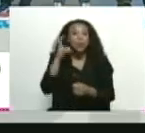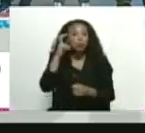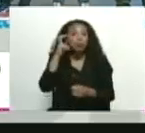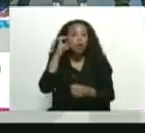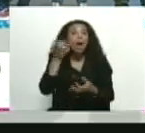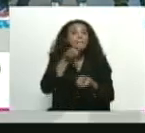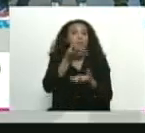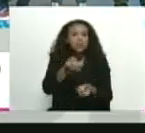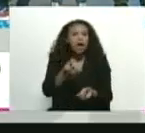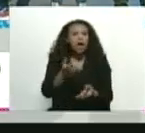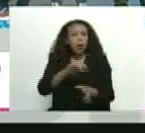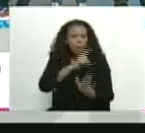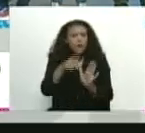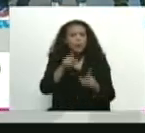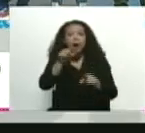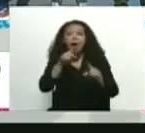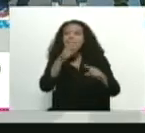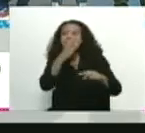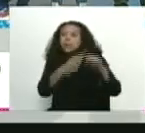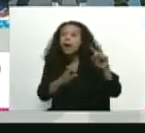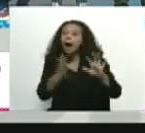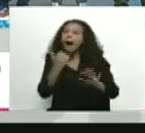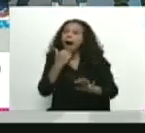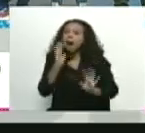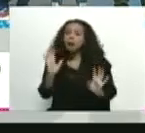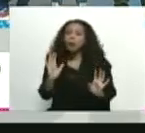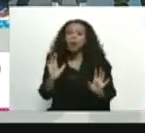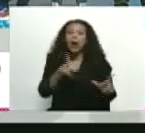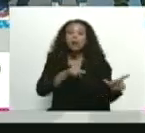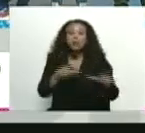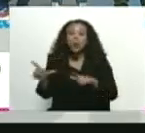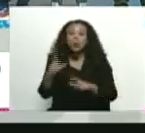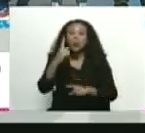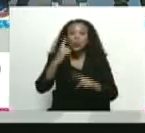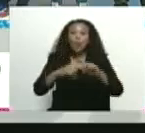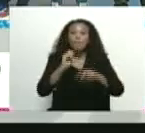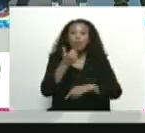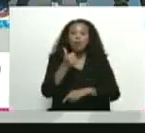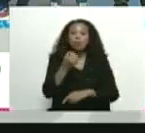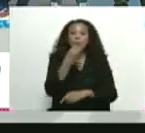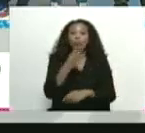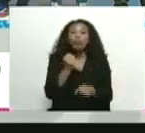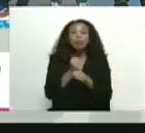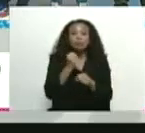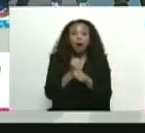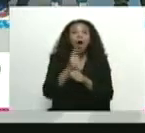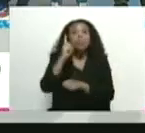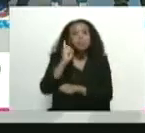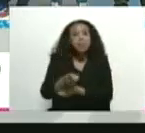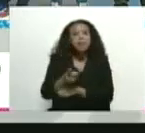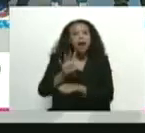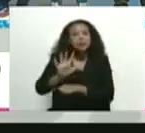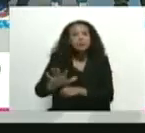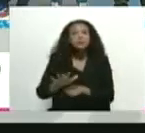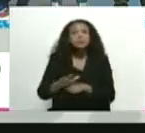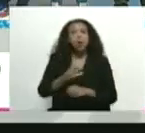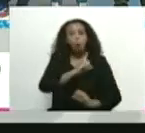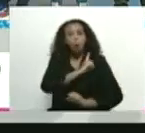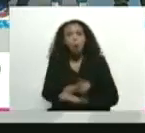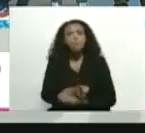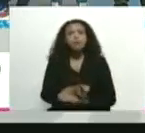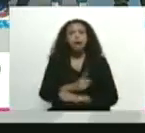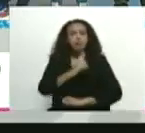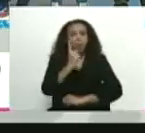el mensaje, Jason. Fíjense ustedes, acción rápida, el 1x10. Debe ser así, ¿vale? Estamos obligados a que sea